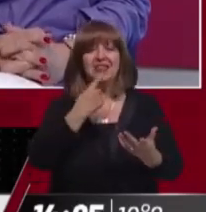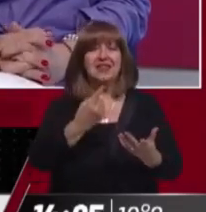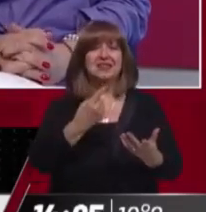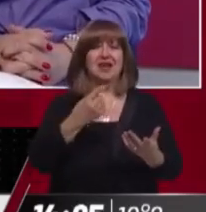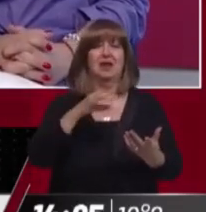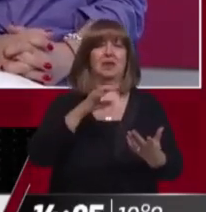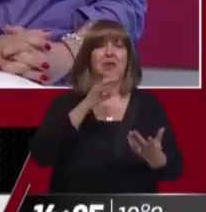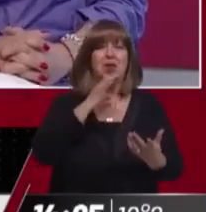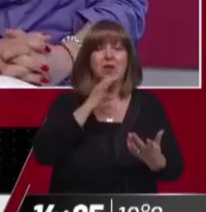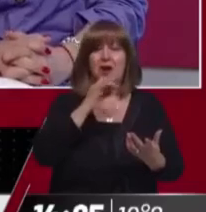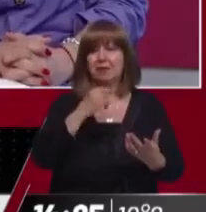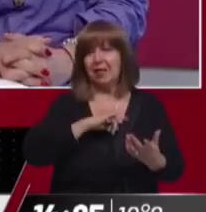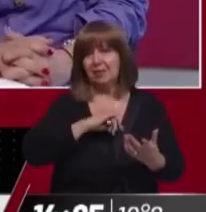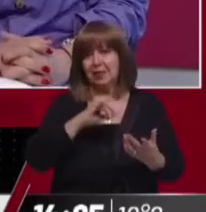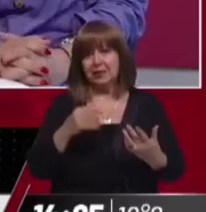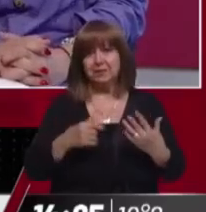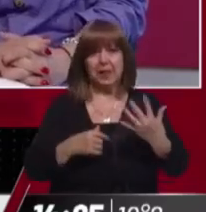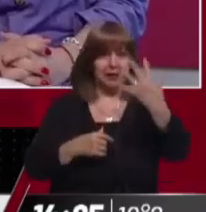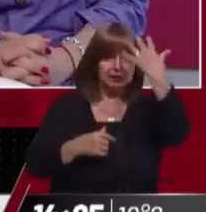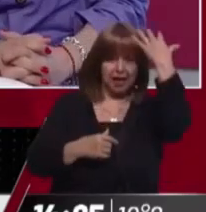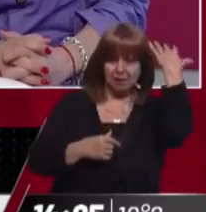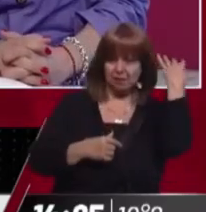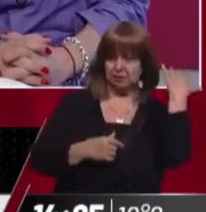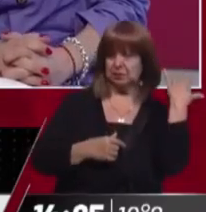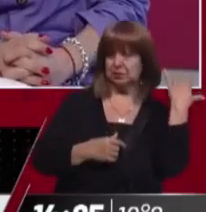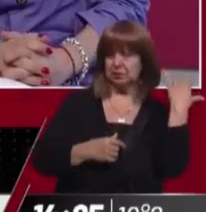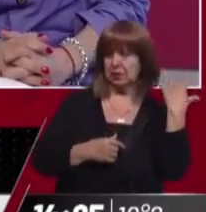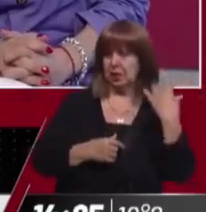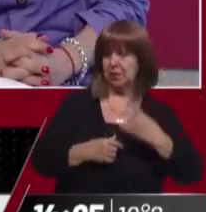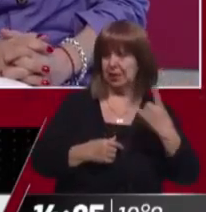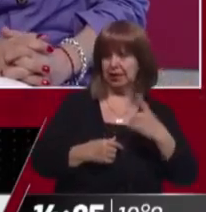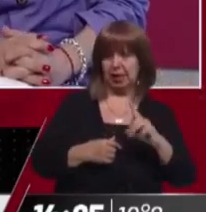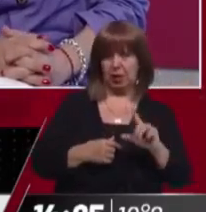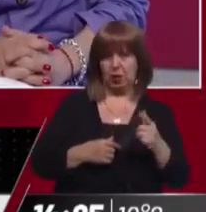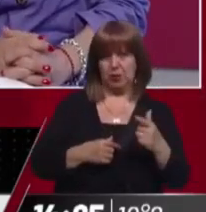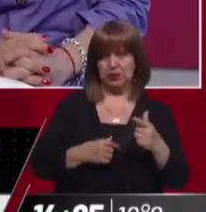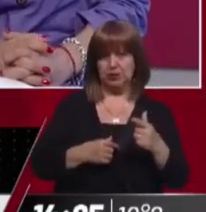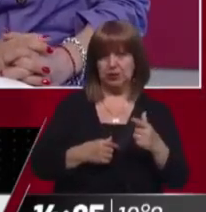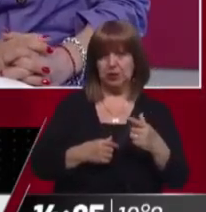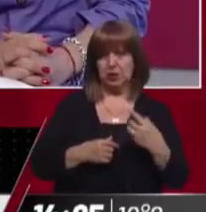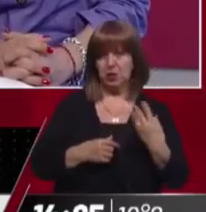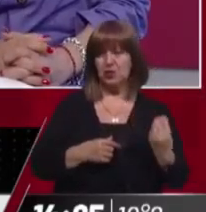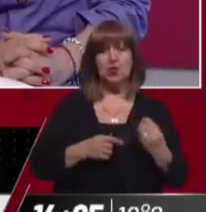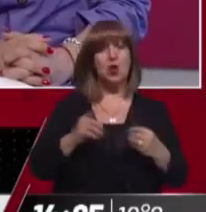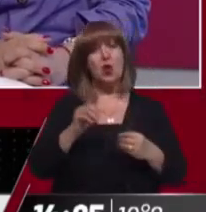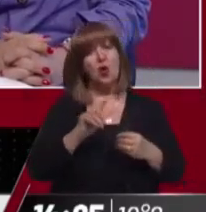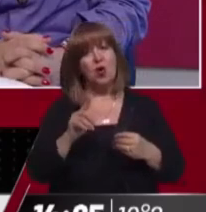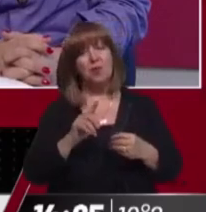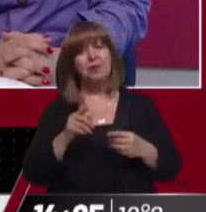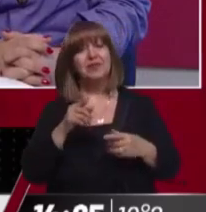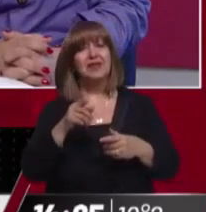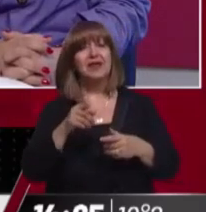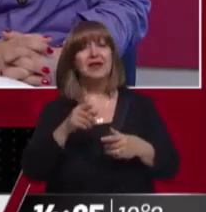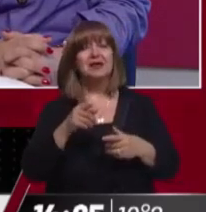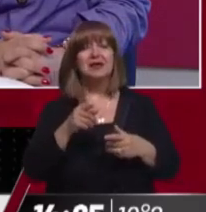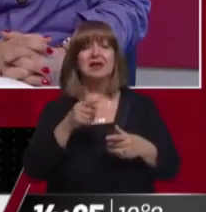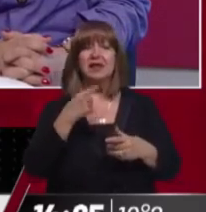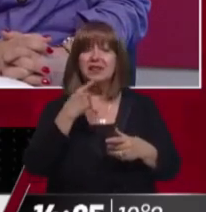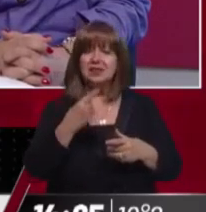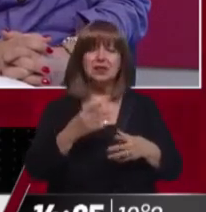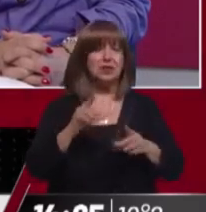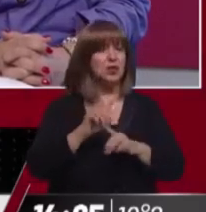y eso hizo que Trump entre otras cosas no entre otras intervenciones de los moderadores dijeron que los moderadores eran parciales